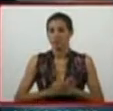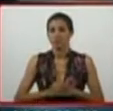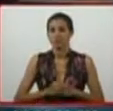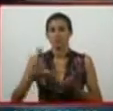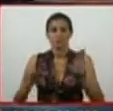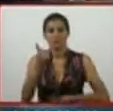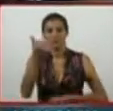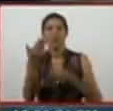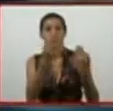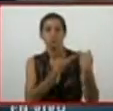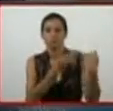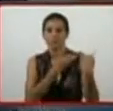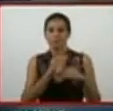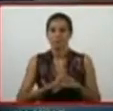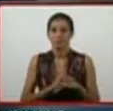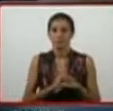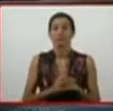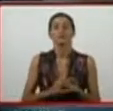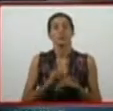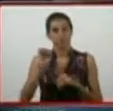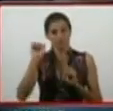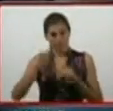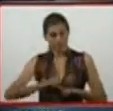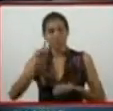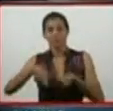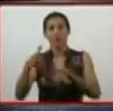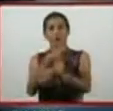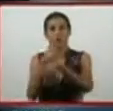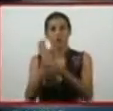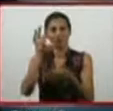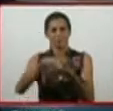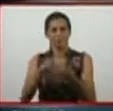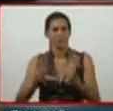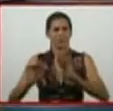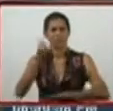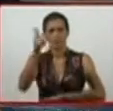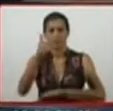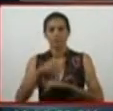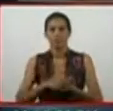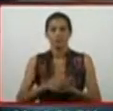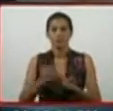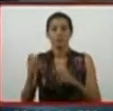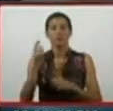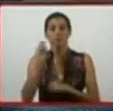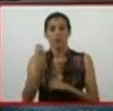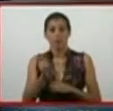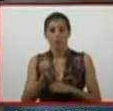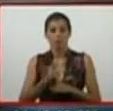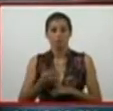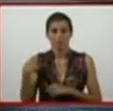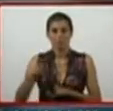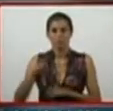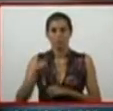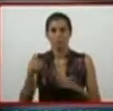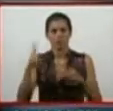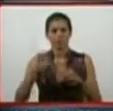responsables en este sentido. Por supuesto, el gobierno, el Estado, el principal protagonista en esta tarea, y el pueblo organizado.